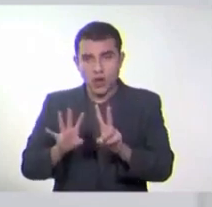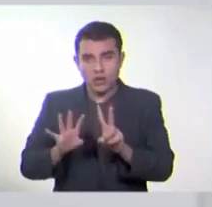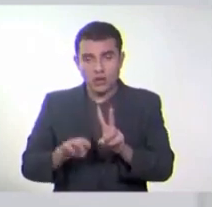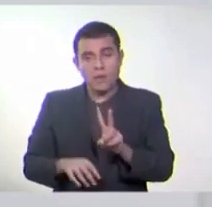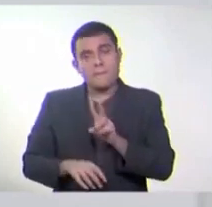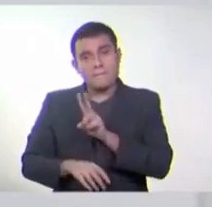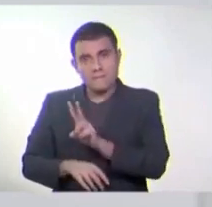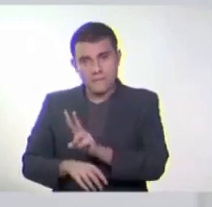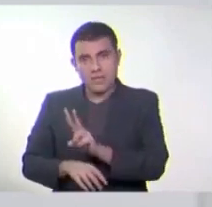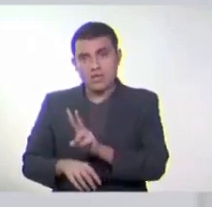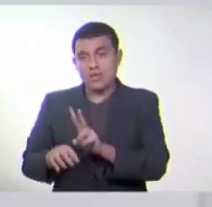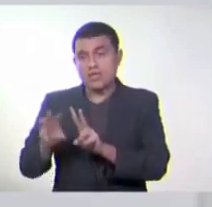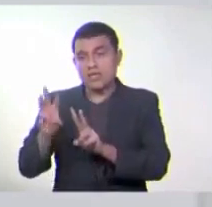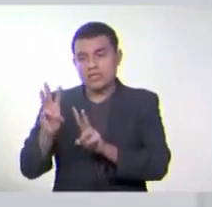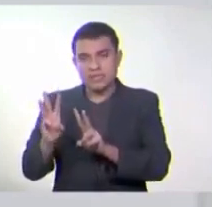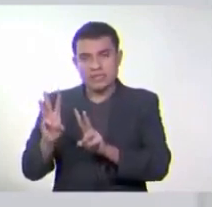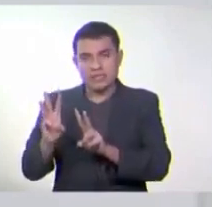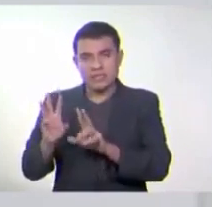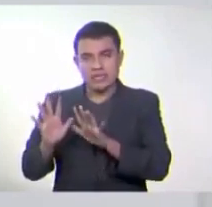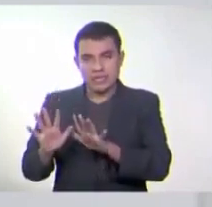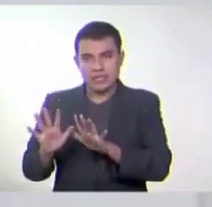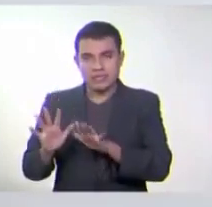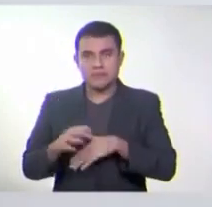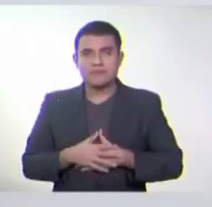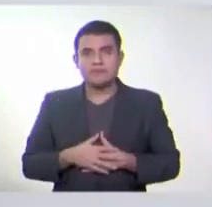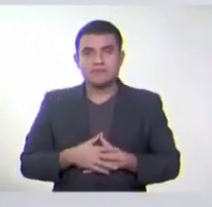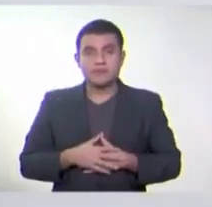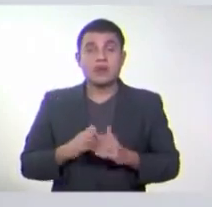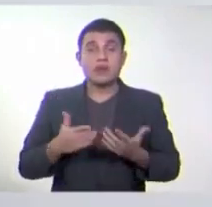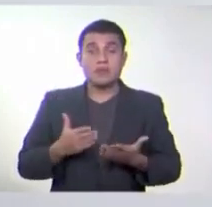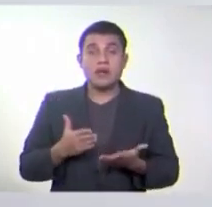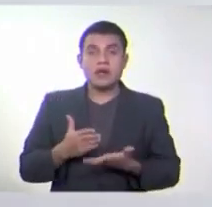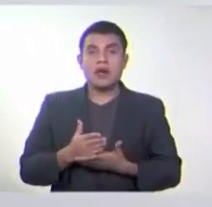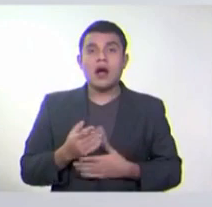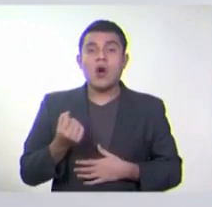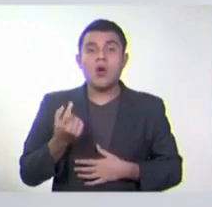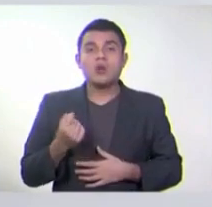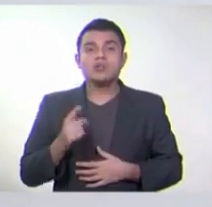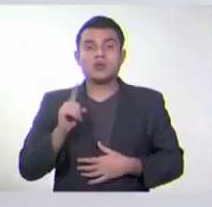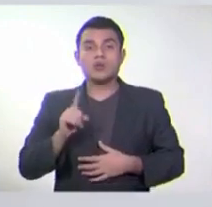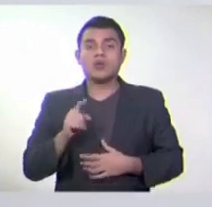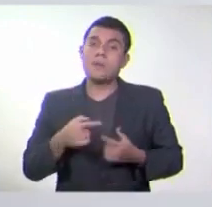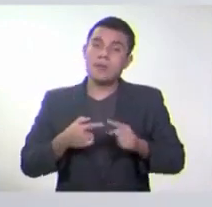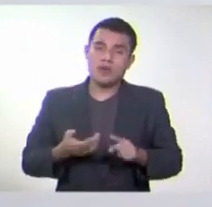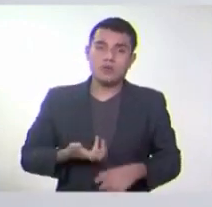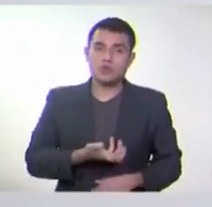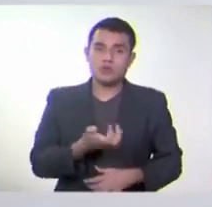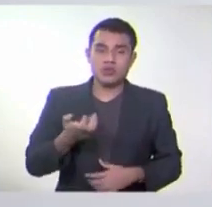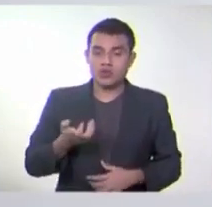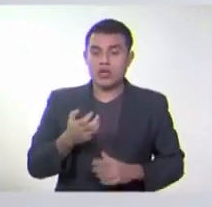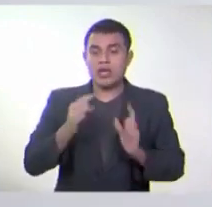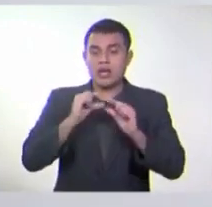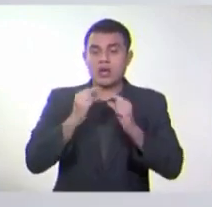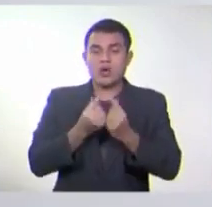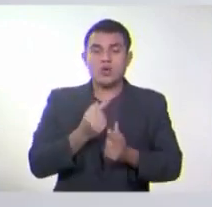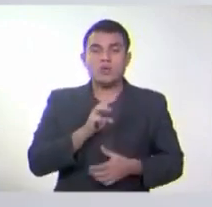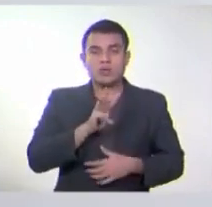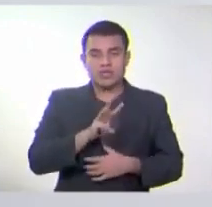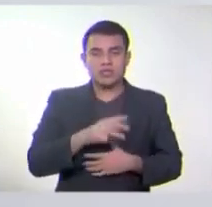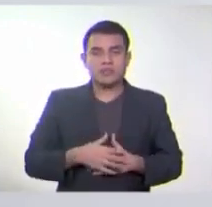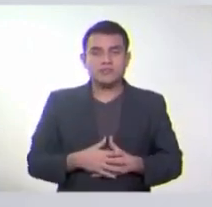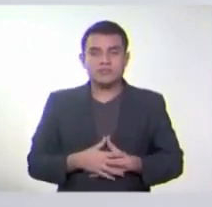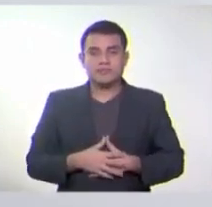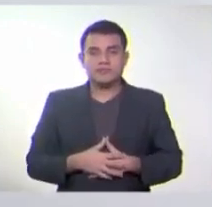6, 10. Para llegar a 11 nos faltaría 1, pero seguimos en el nivel 3.